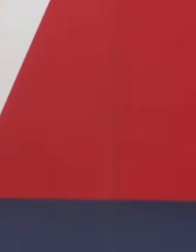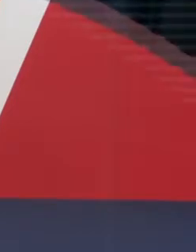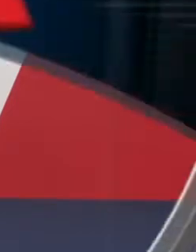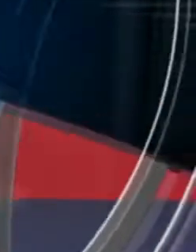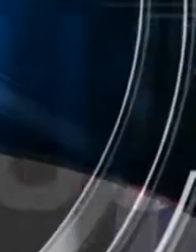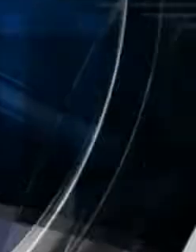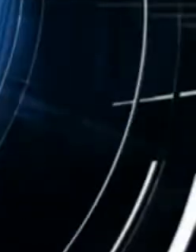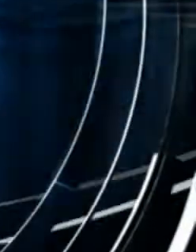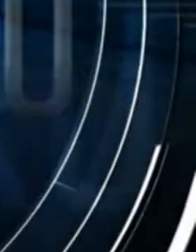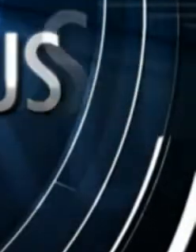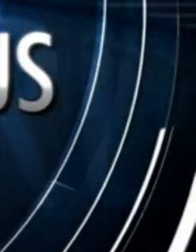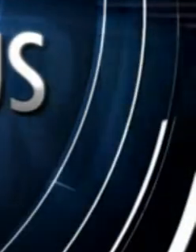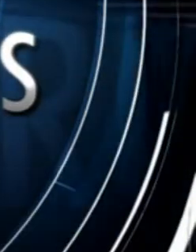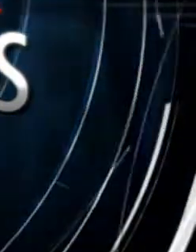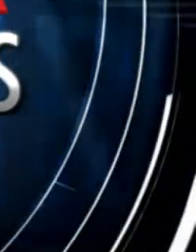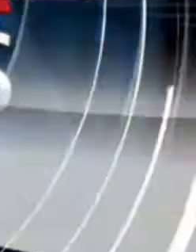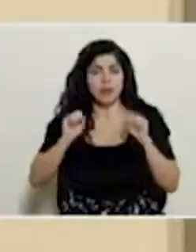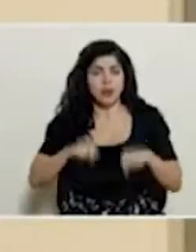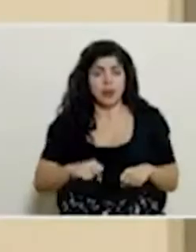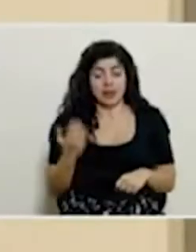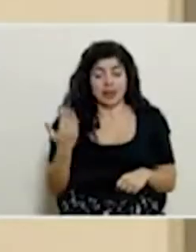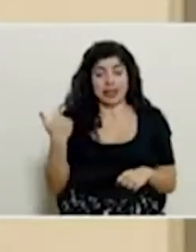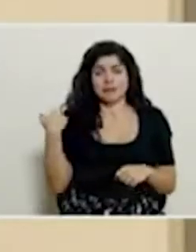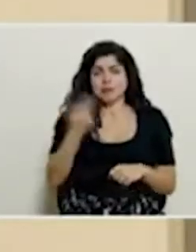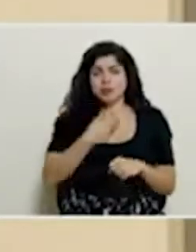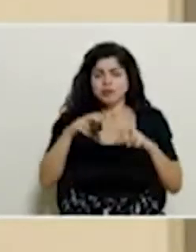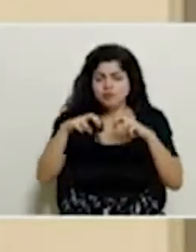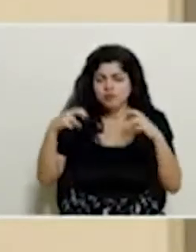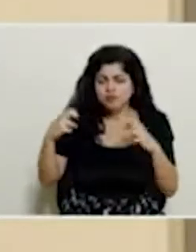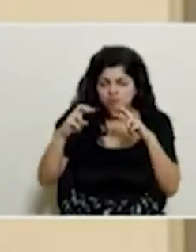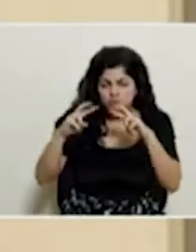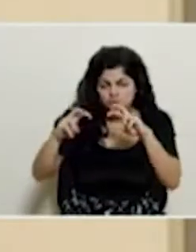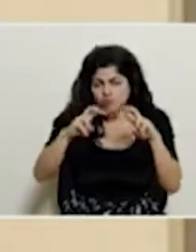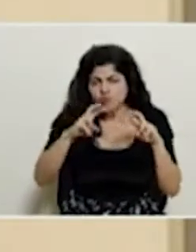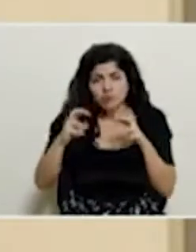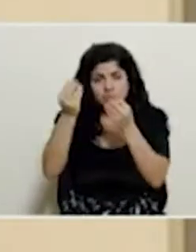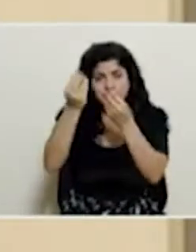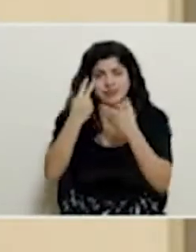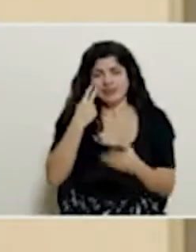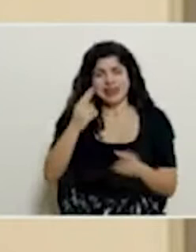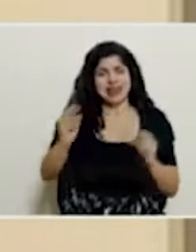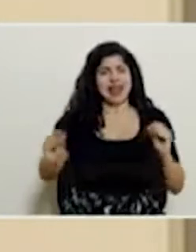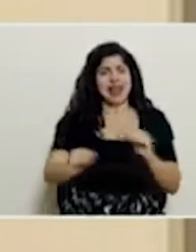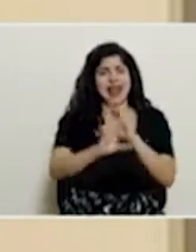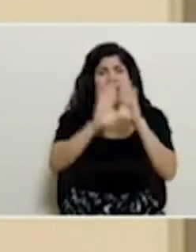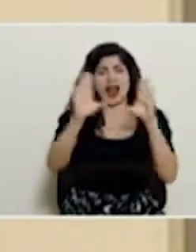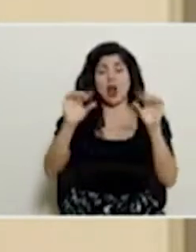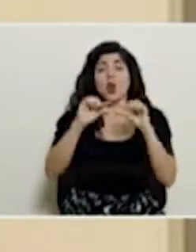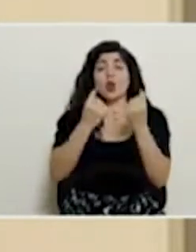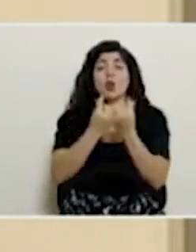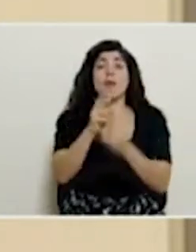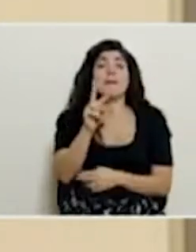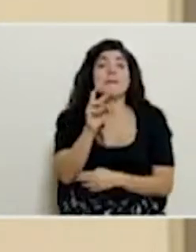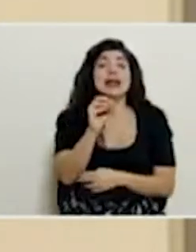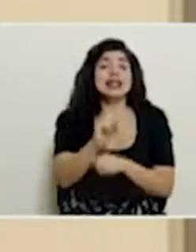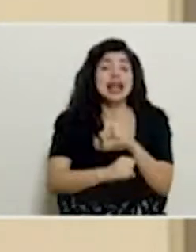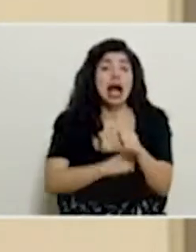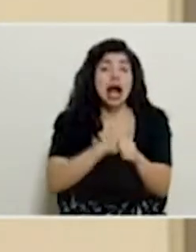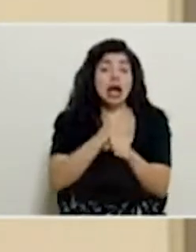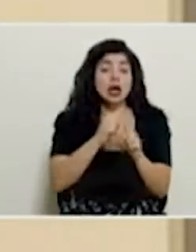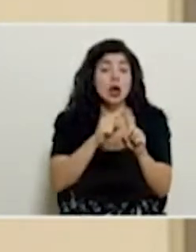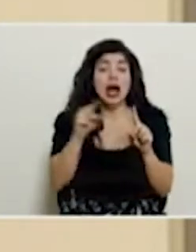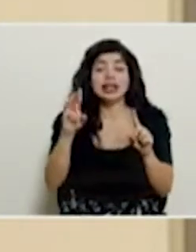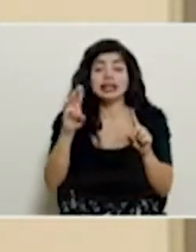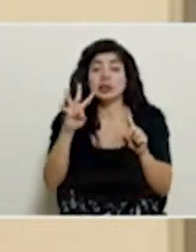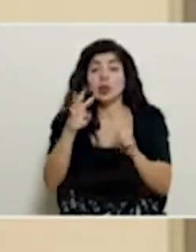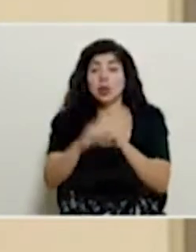Los datos en donde se ve claramente que el grupo de 20 años a 64 años, en comparación con los adultos mayores,